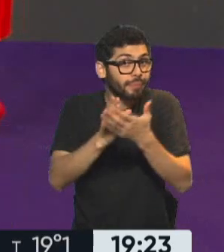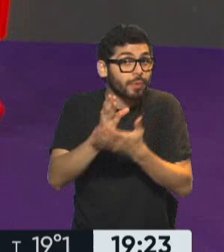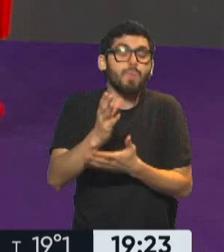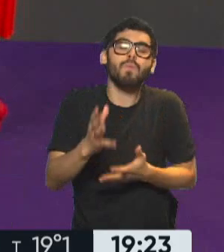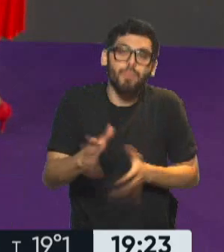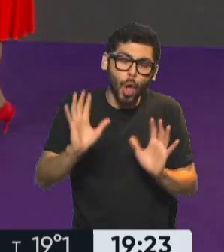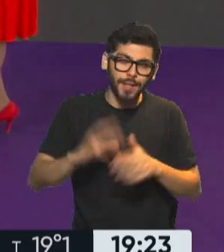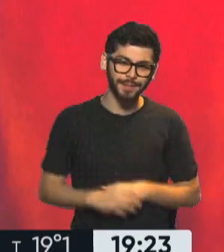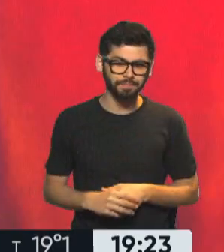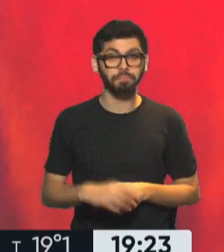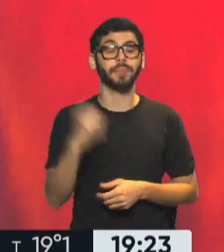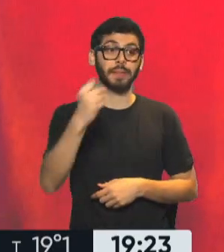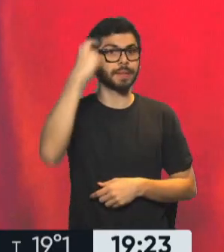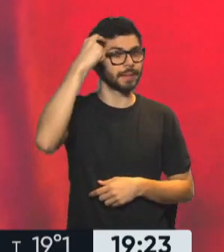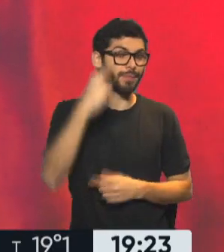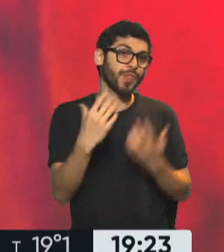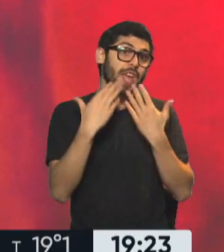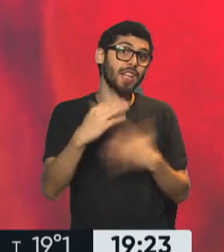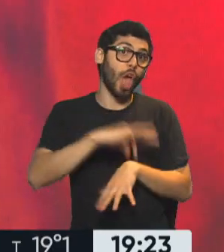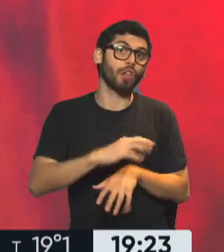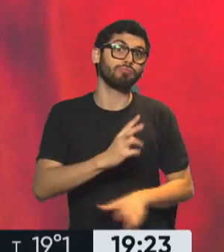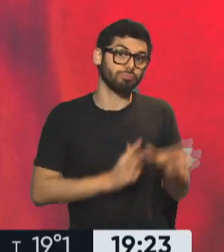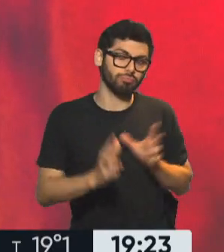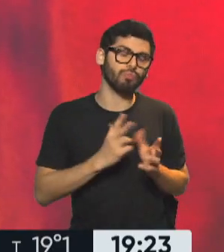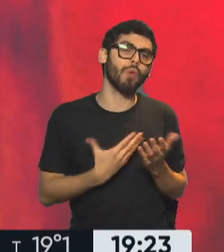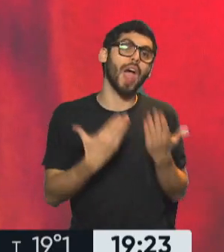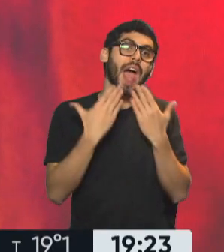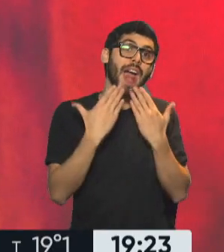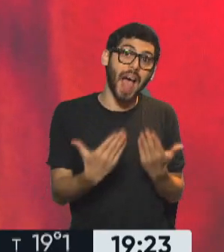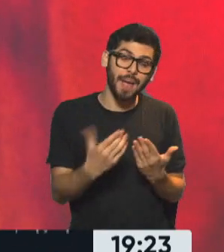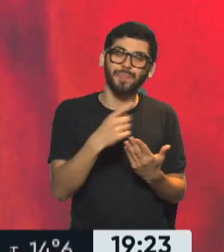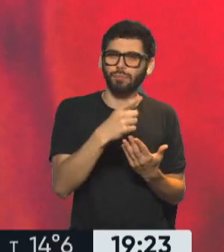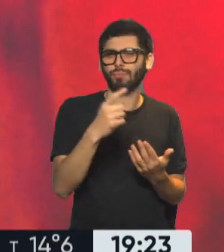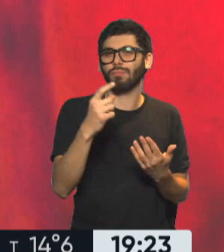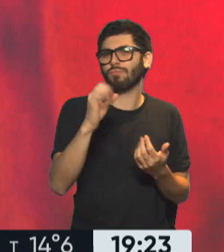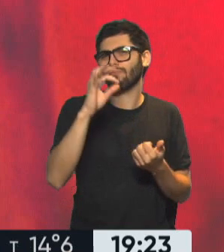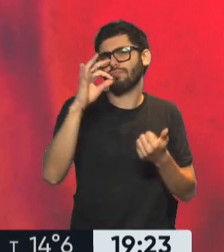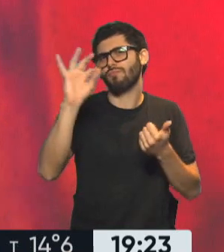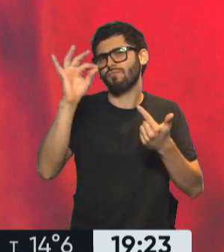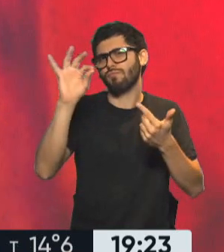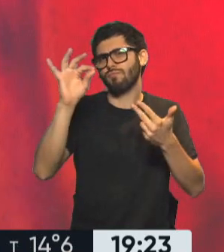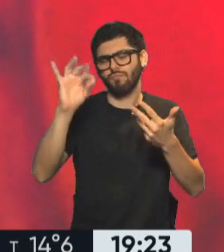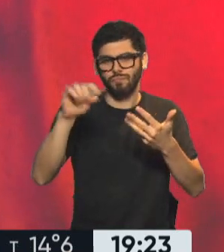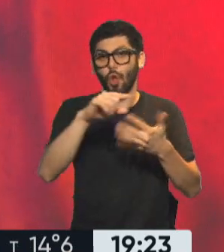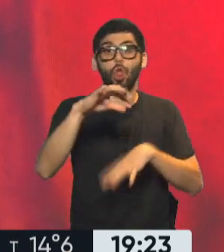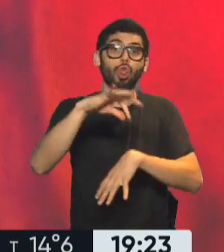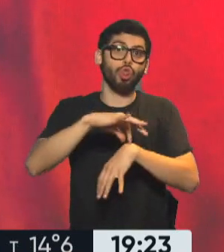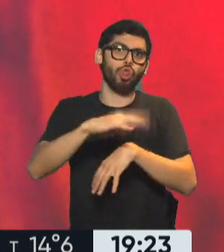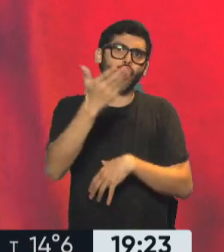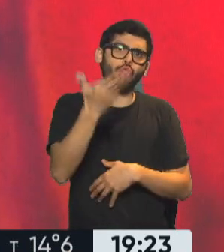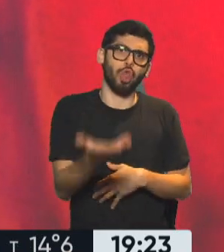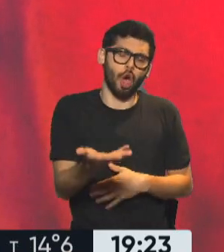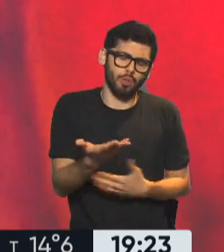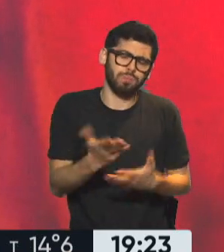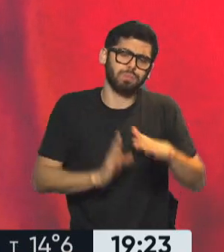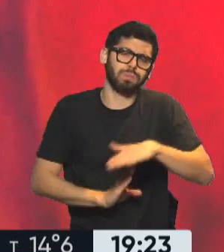esto entonces. Gracias, doctor, como siempre, por toda esta información. Hasta aquí el detalle de lo que acaba de escuchar un doctor con toda la autoridad